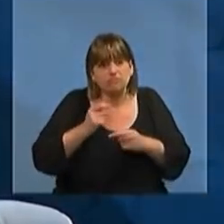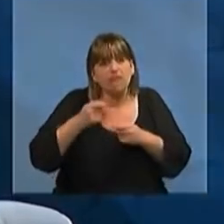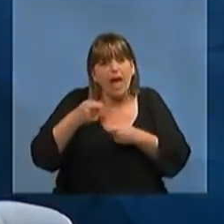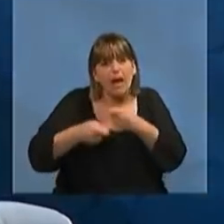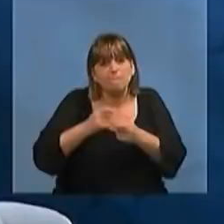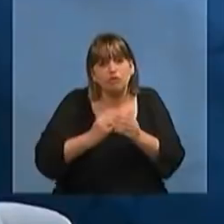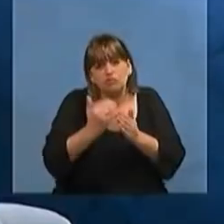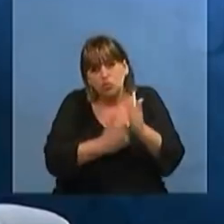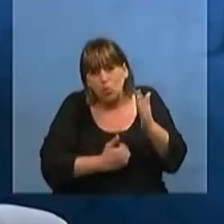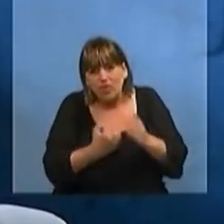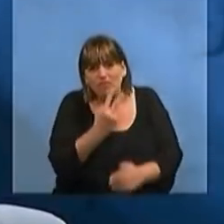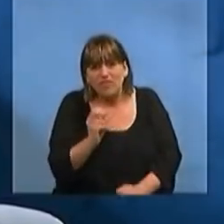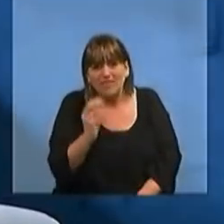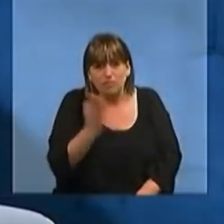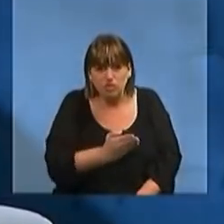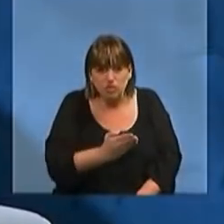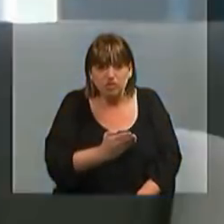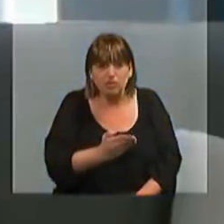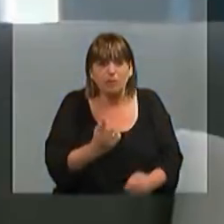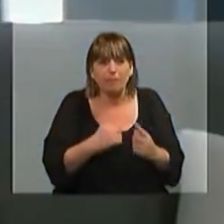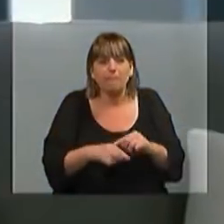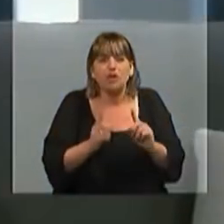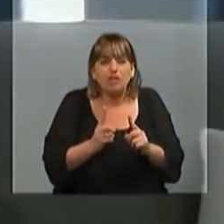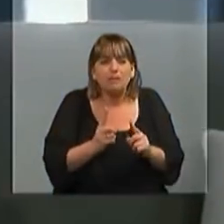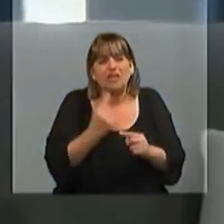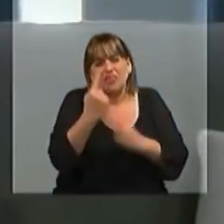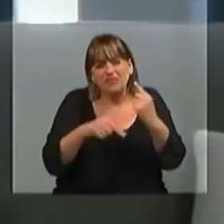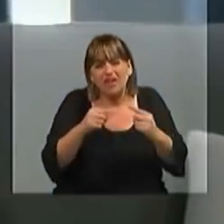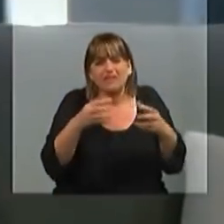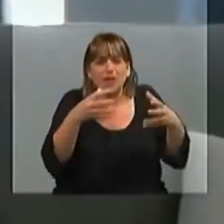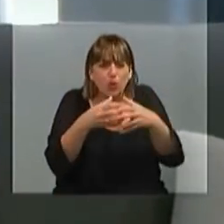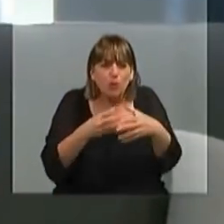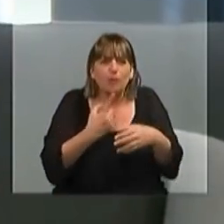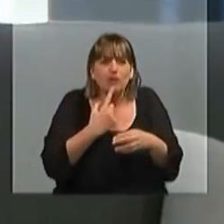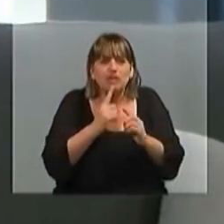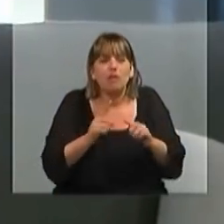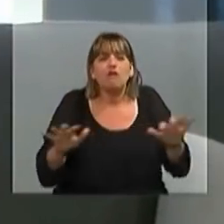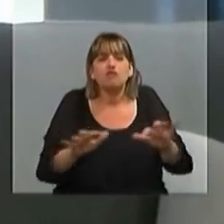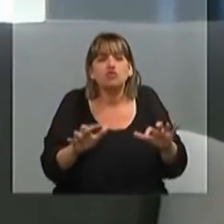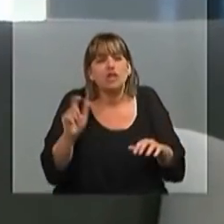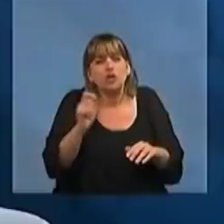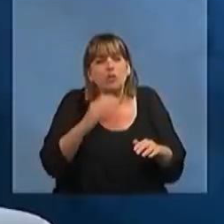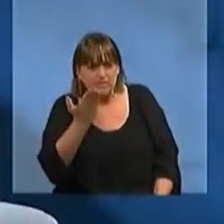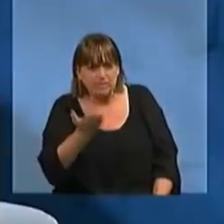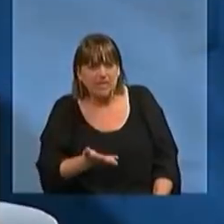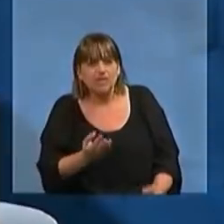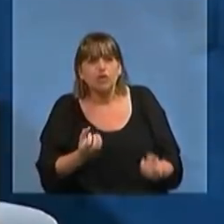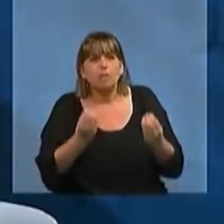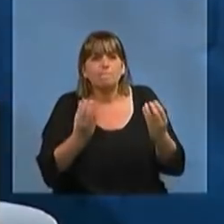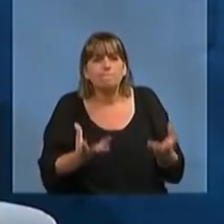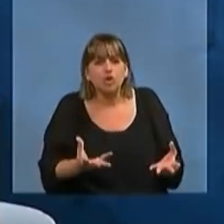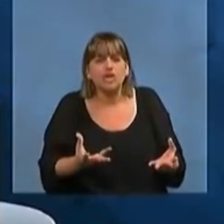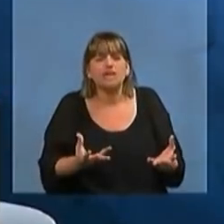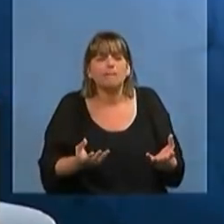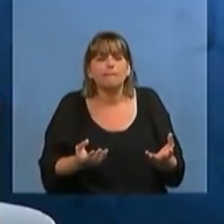¿no? Pero también de todos los cargos políticos y los funcionarios públicos ganaron más de 80.000 pesos. ¿Por qué